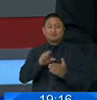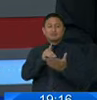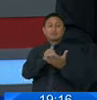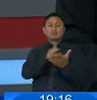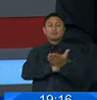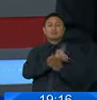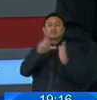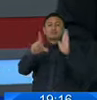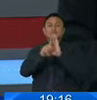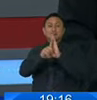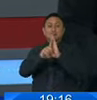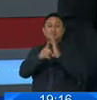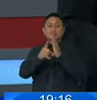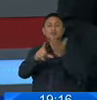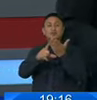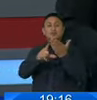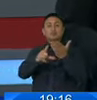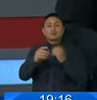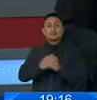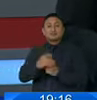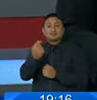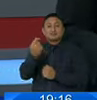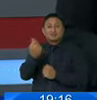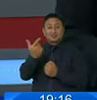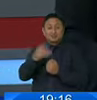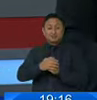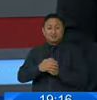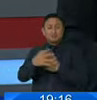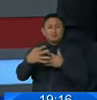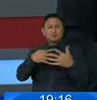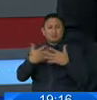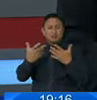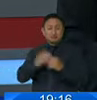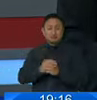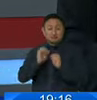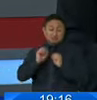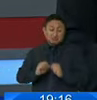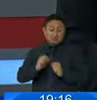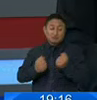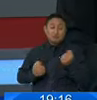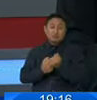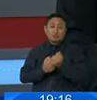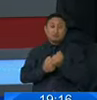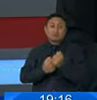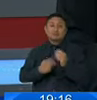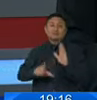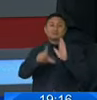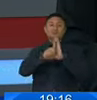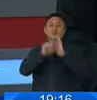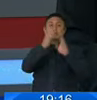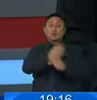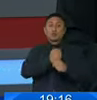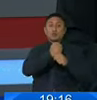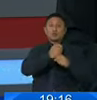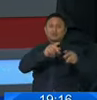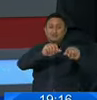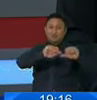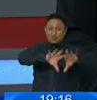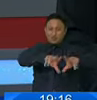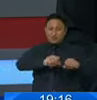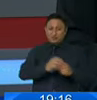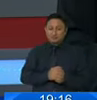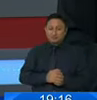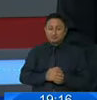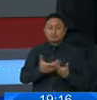proyecto de ley de transparencia fiscal, que podría ser el complemento al proyecto de ley de recuperación de capitales. La propuesta la efectuó la